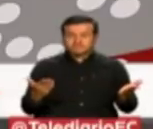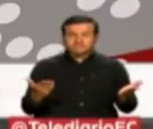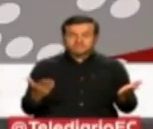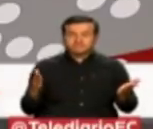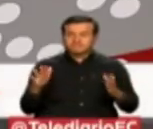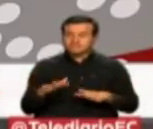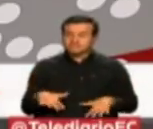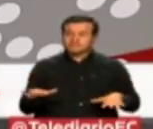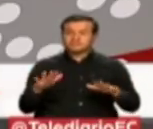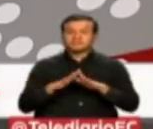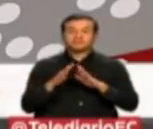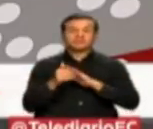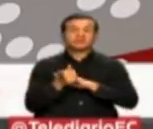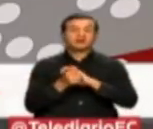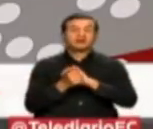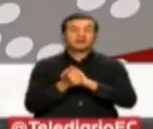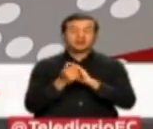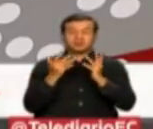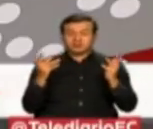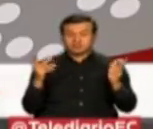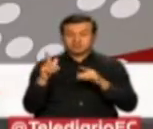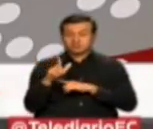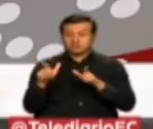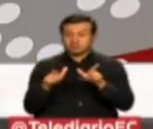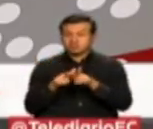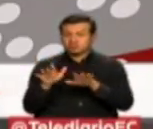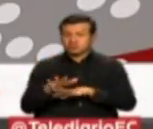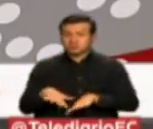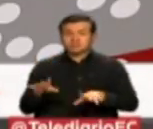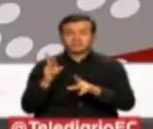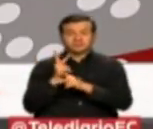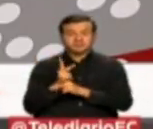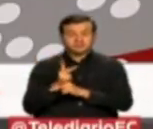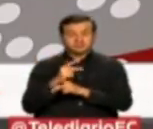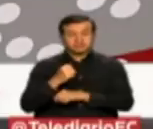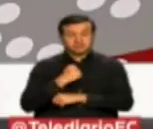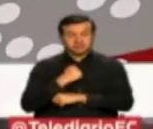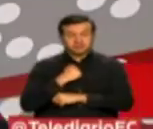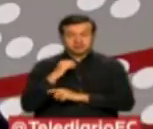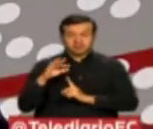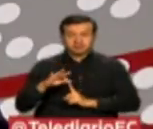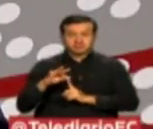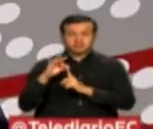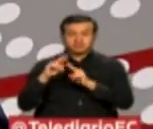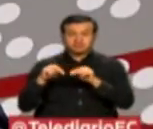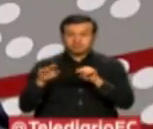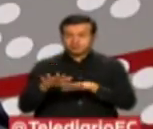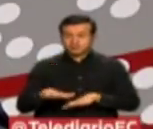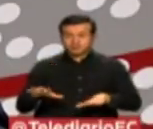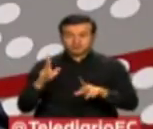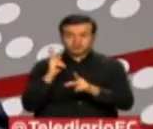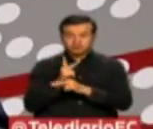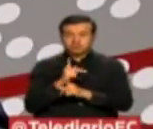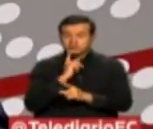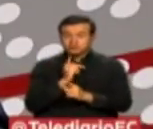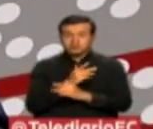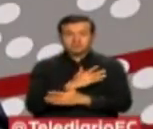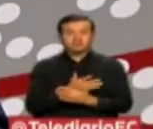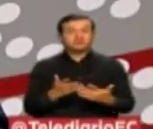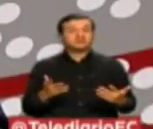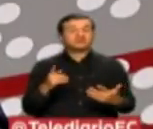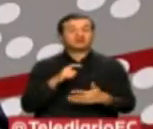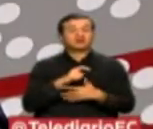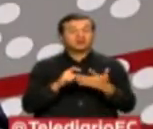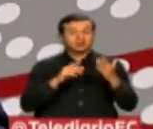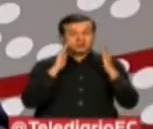Sitios como Galápagos, que son zonas de protección, patrimonio natural, una reserva marina protegida, merecen